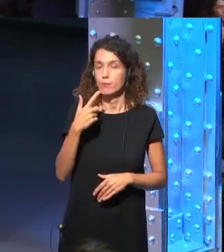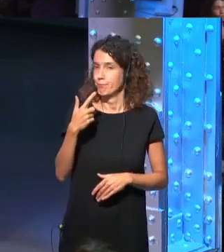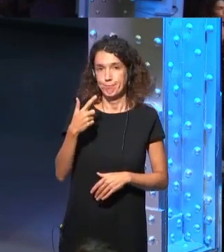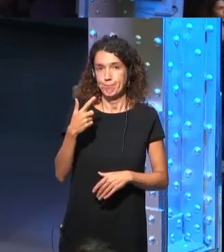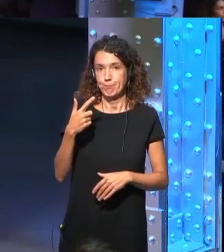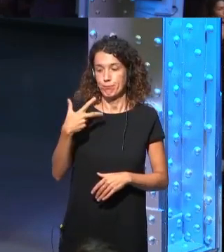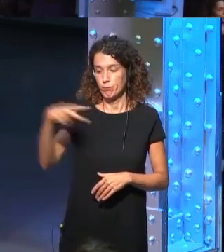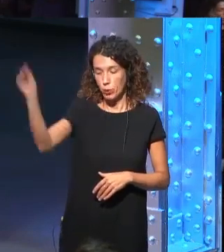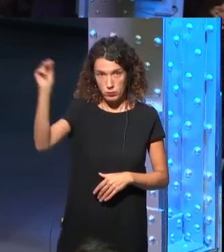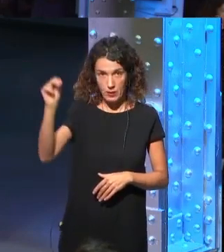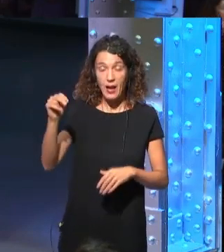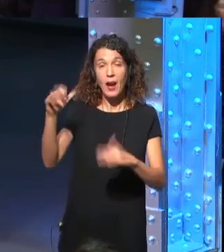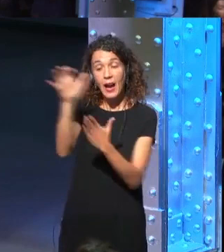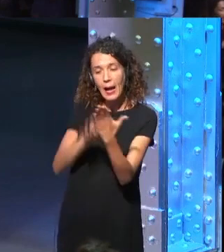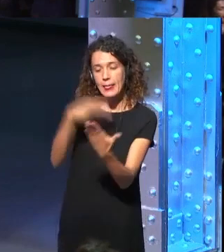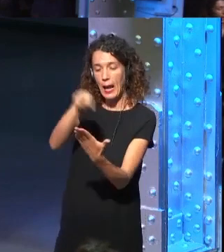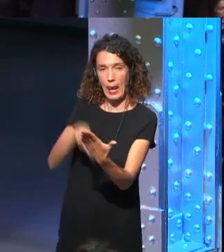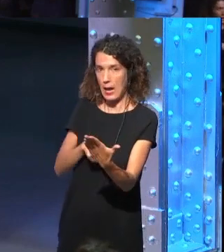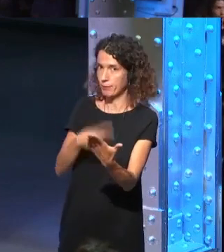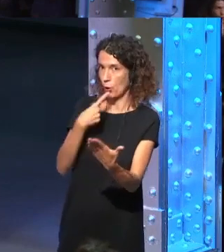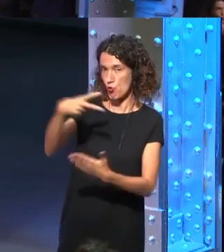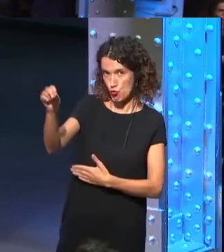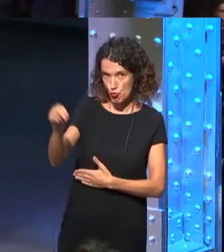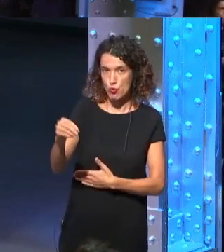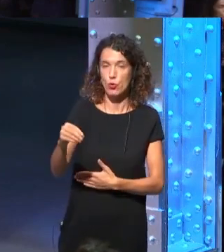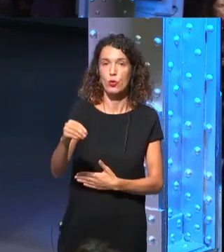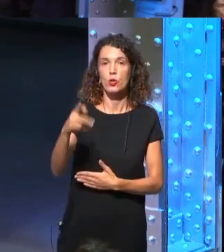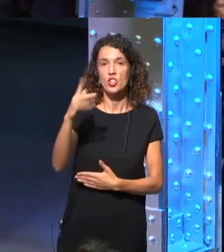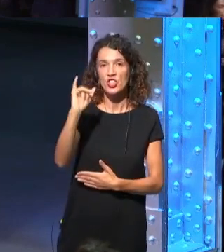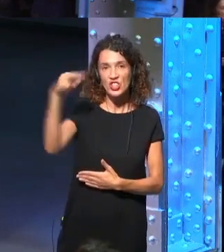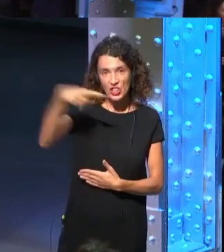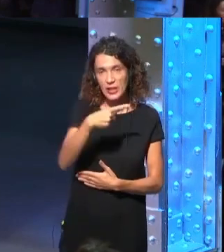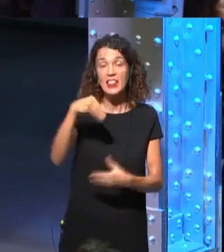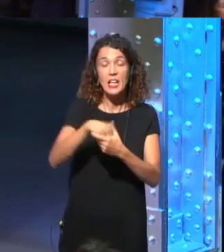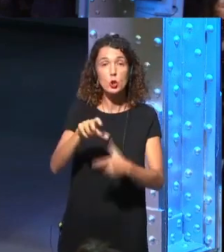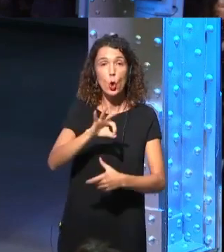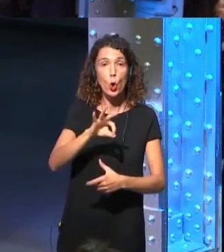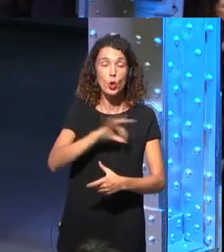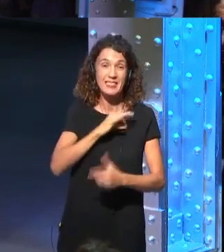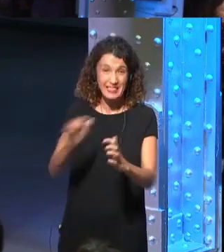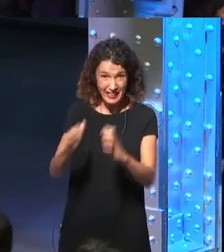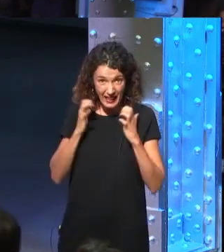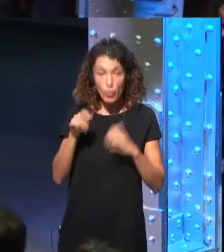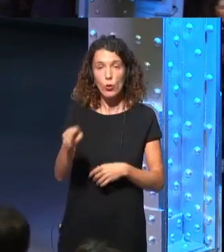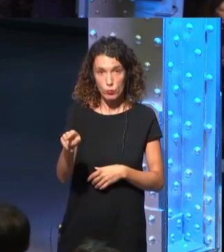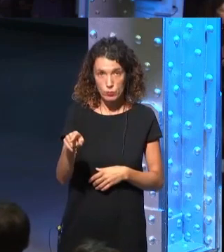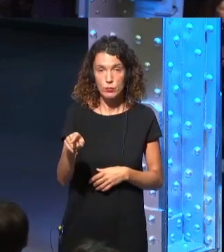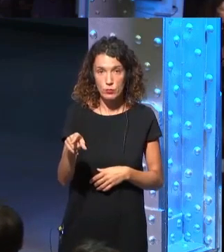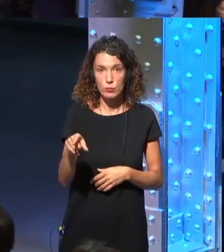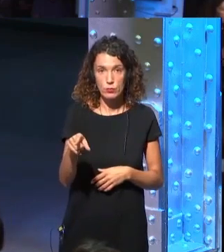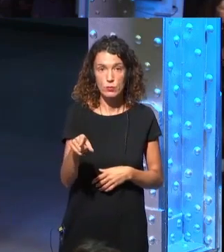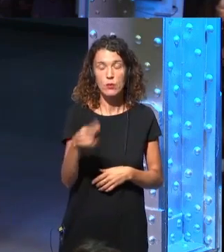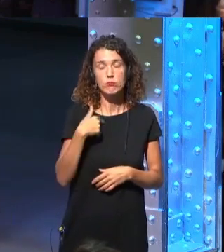impidieron leer una carta de Coretta Scott King en el Senado.